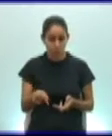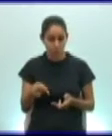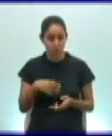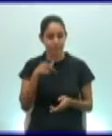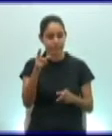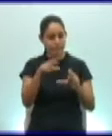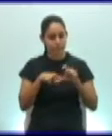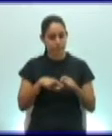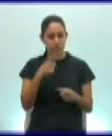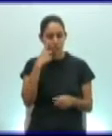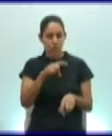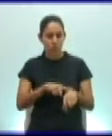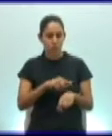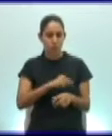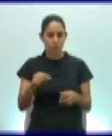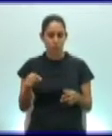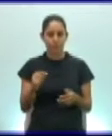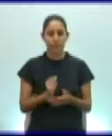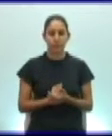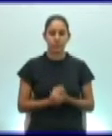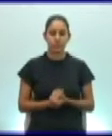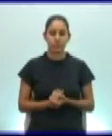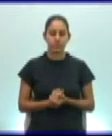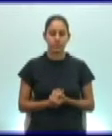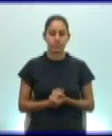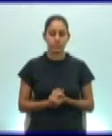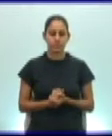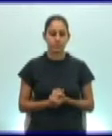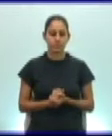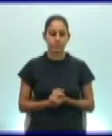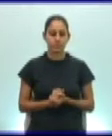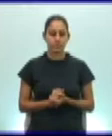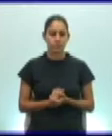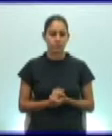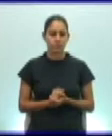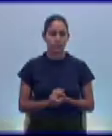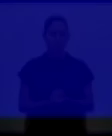contenido. Les doy unos segundos para que terminen esta idea.